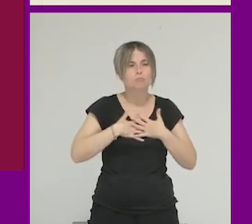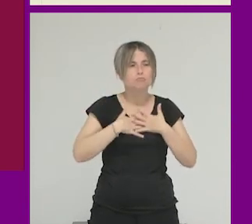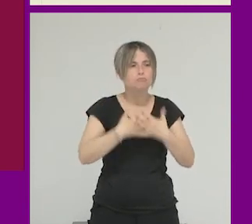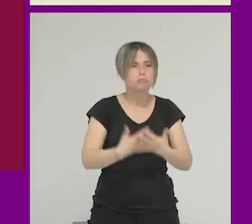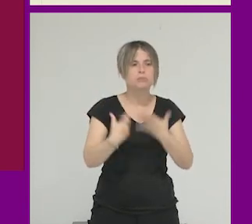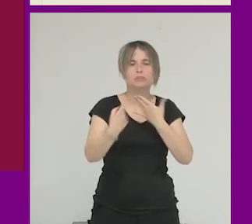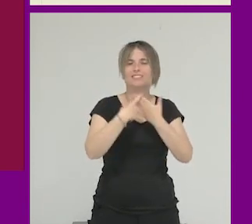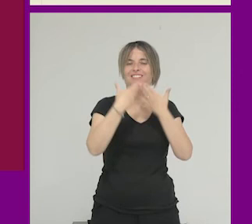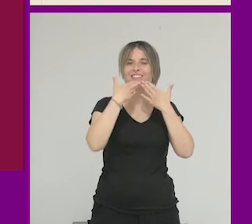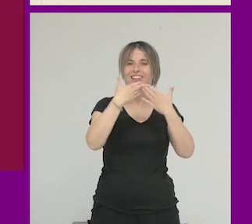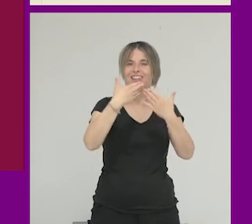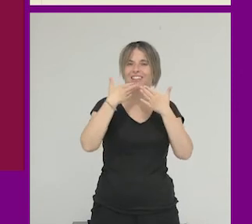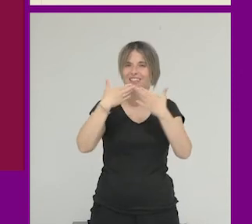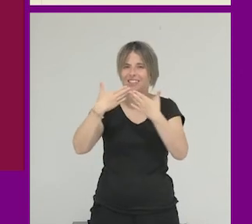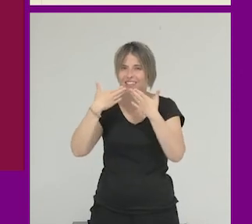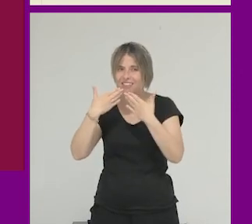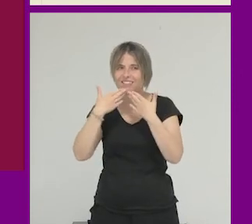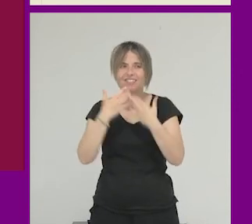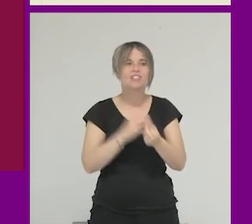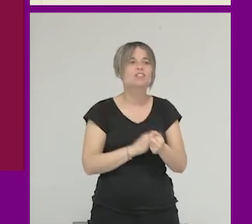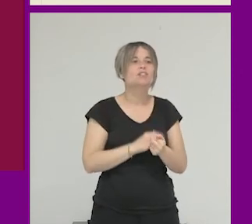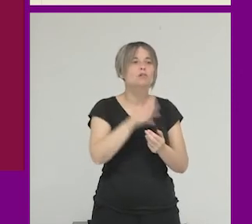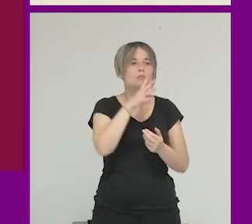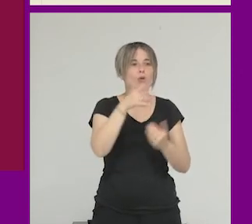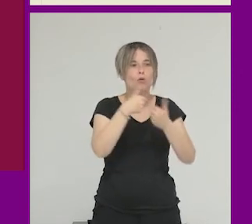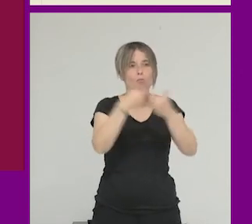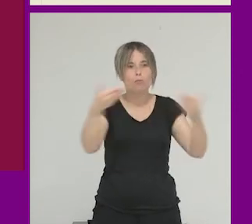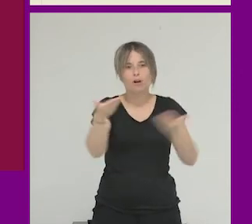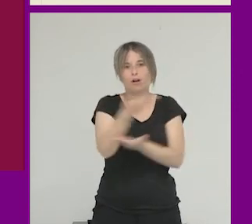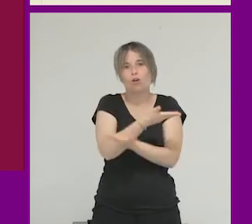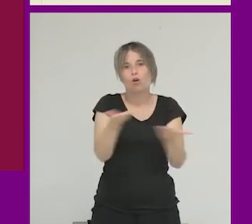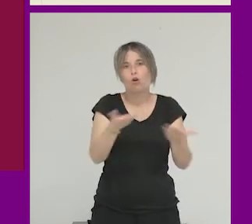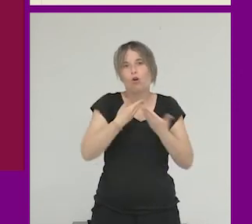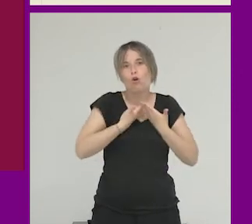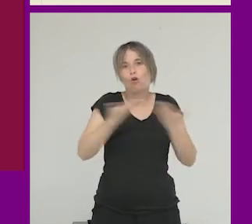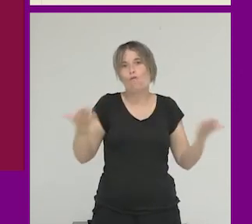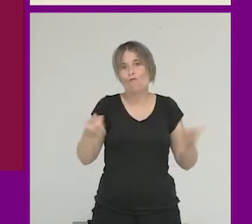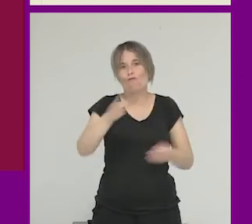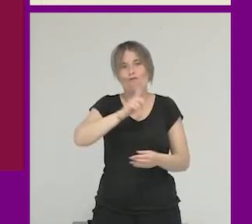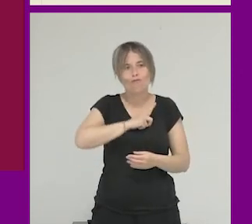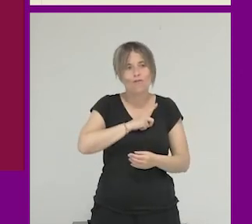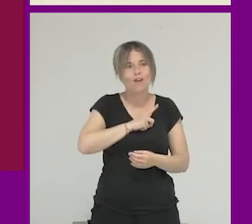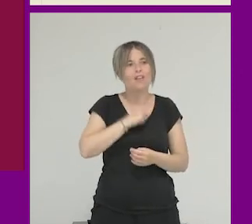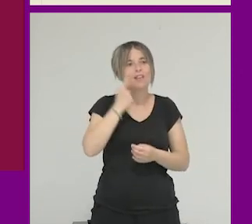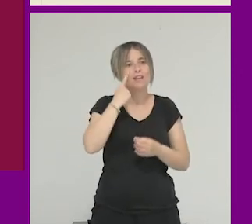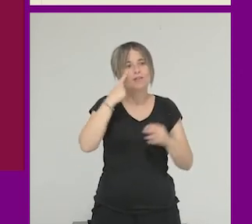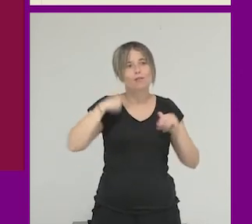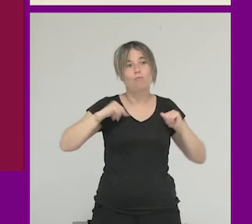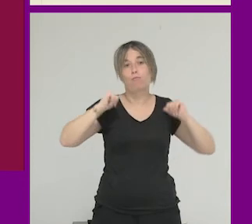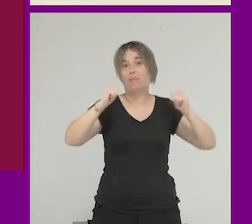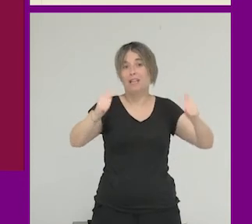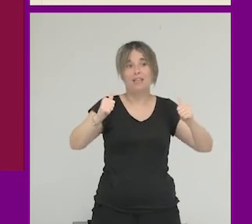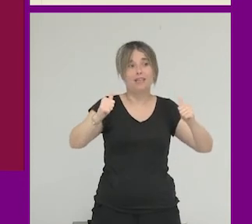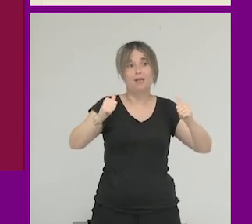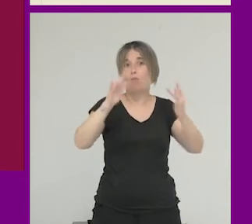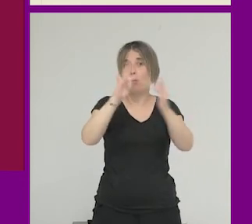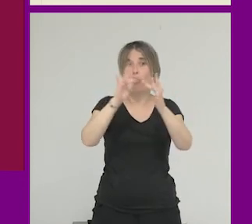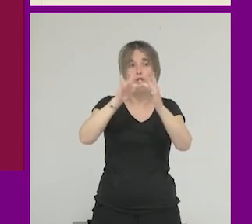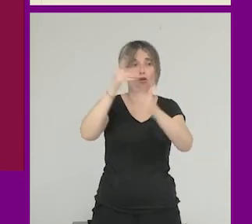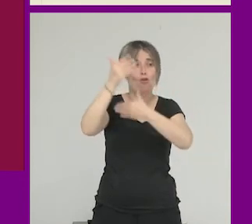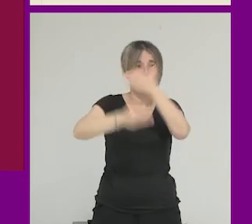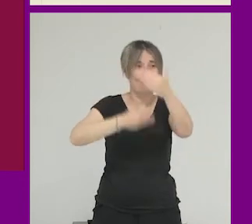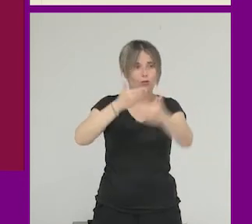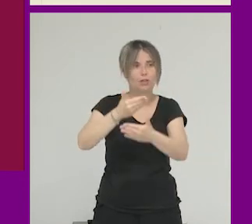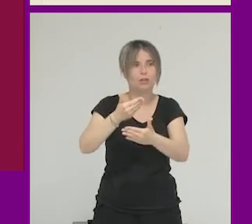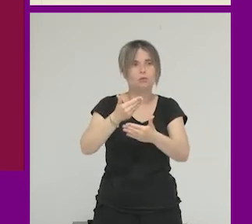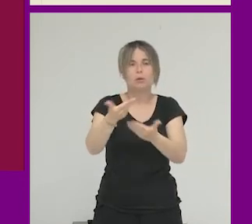beraiekin, oso eskuzabalak izan dira, eta euren bizitzak kontatu diate, ia hasieratik ezer esan barik, eta gainera guztiok